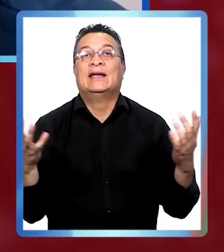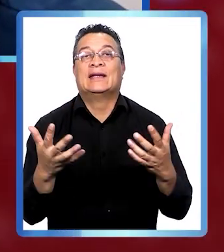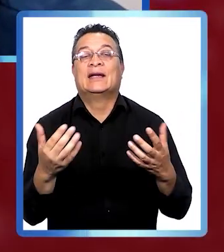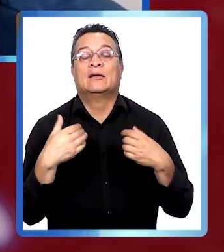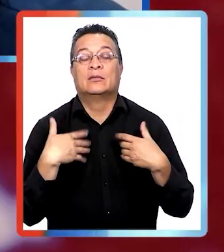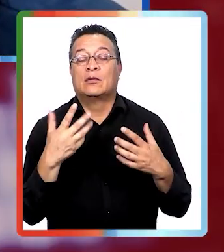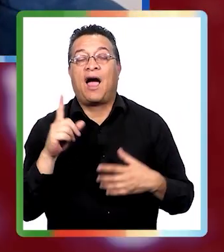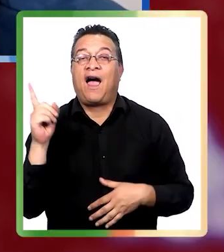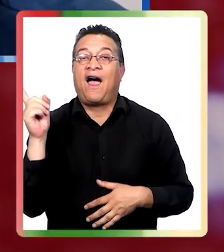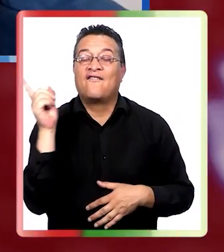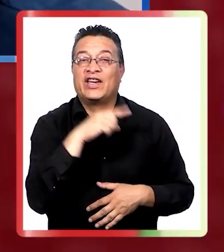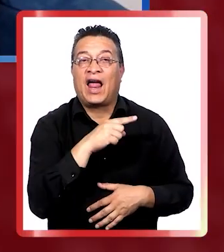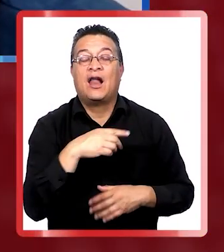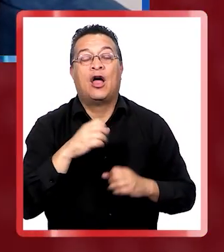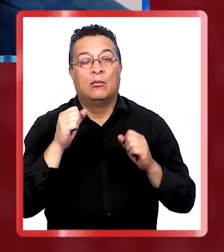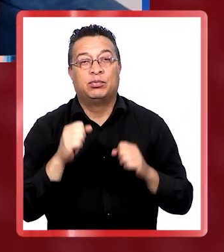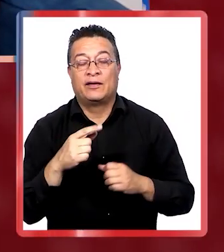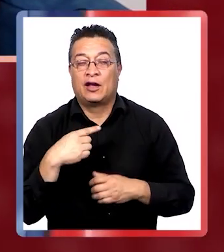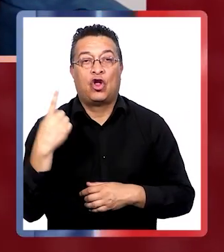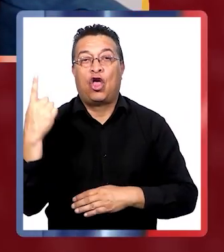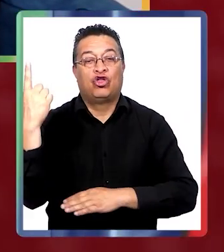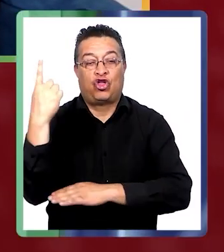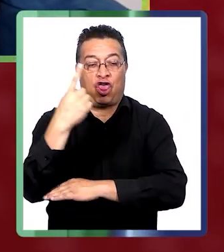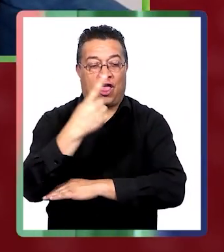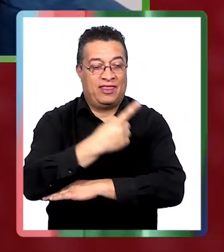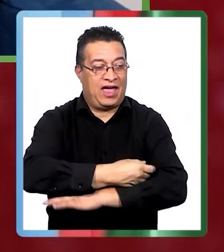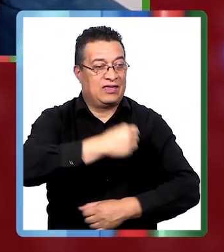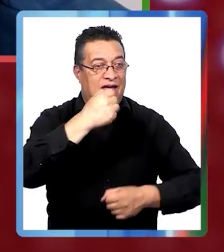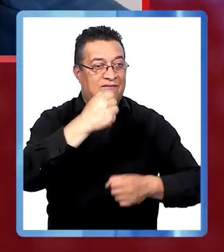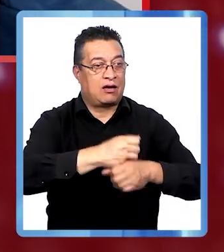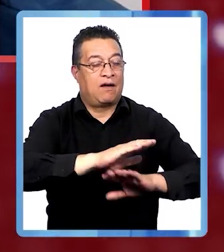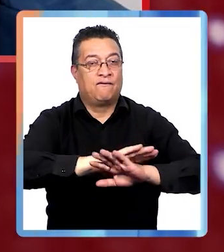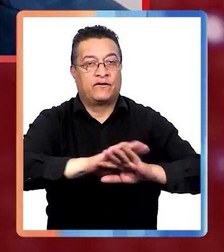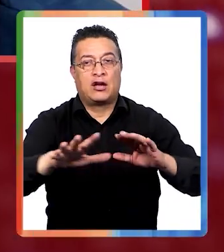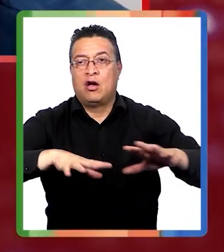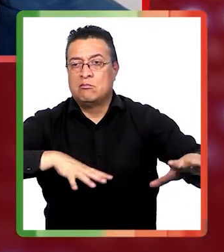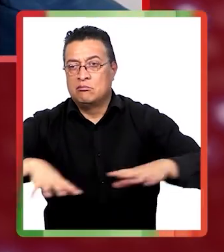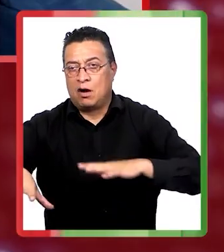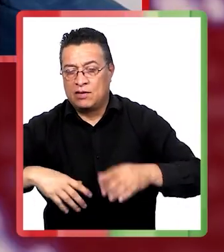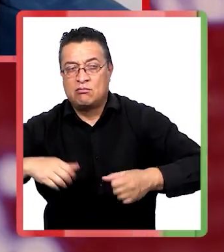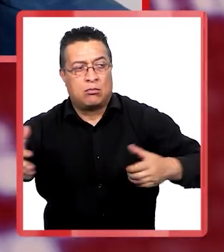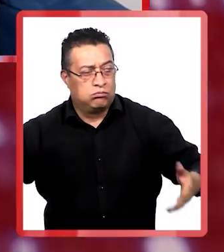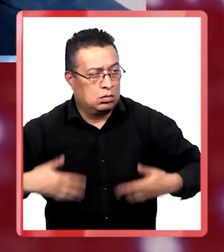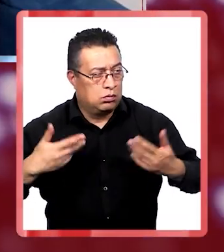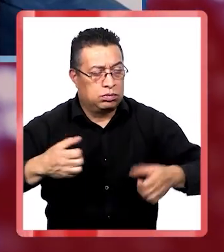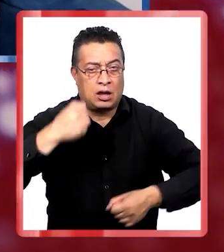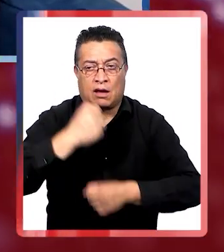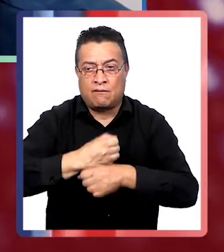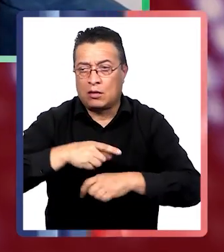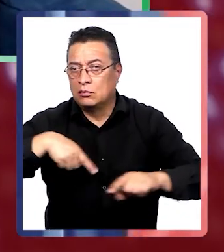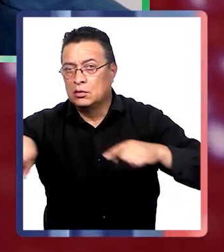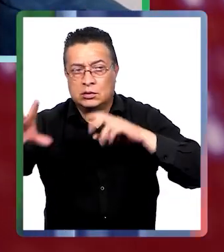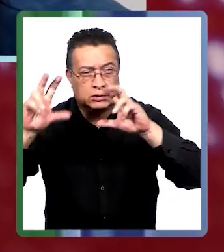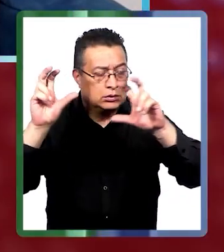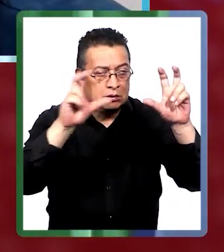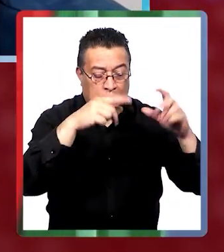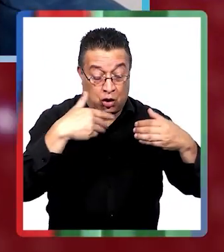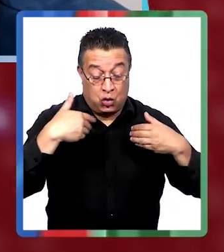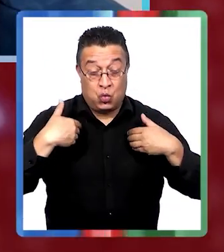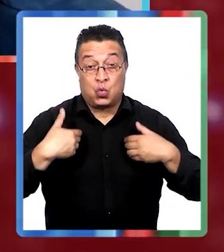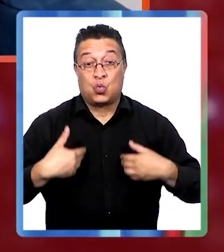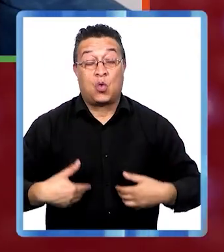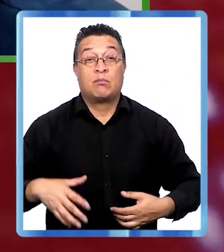es lo que lleva a que a fin de cuentas termine todo el día laboral en el que nos movimos, nos activamos y trabajamos